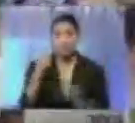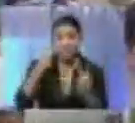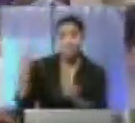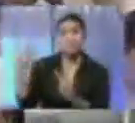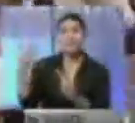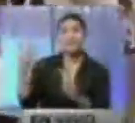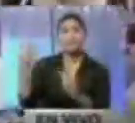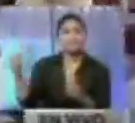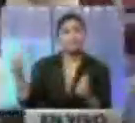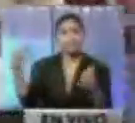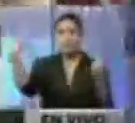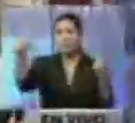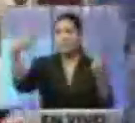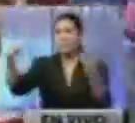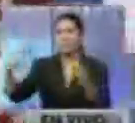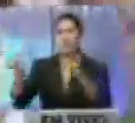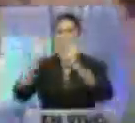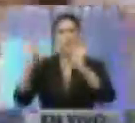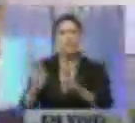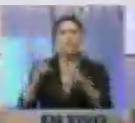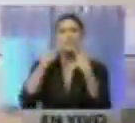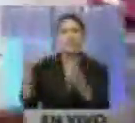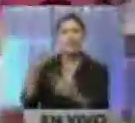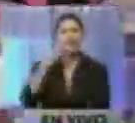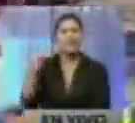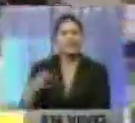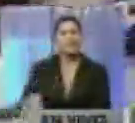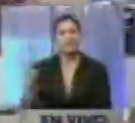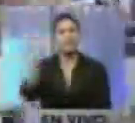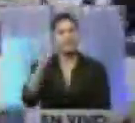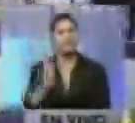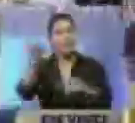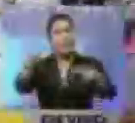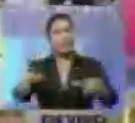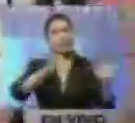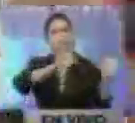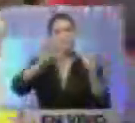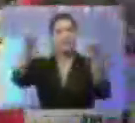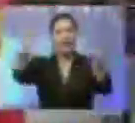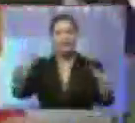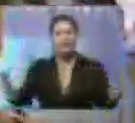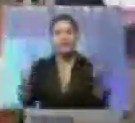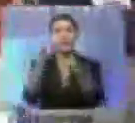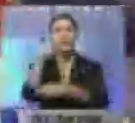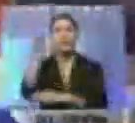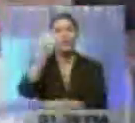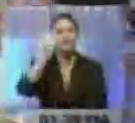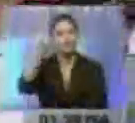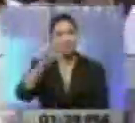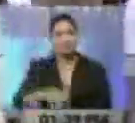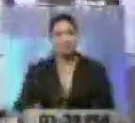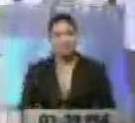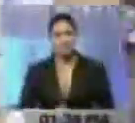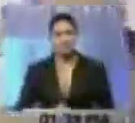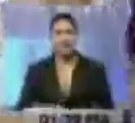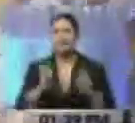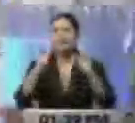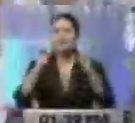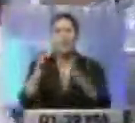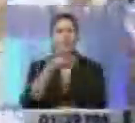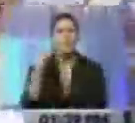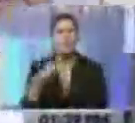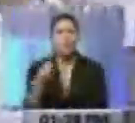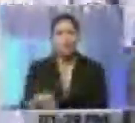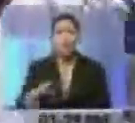mismo. ¿Cómo están las diversas expresiones de la juventud venezolana hoy en esta plenaria nacional del Congreso de la Patria, capítulo Juventud? Y en